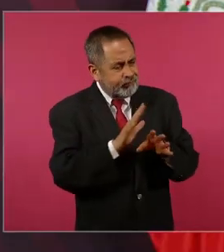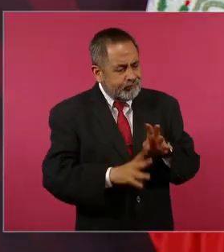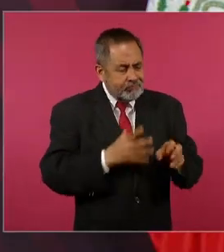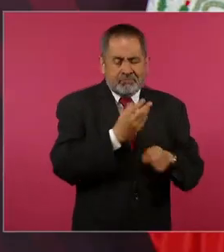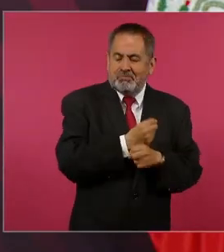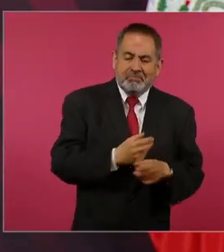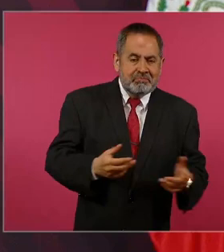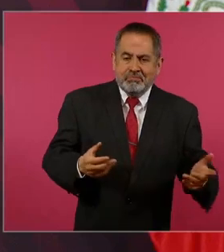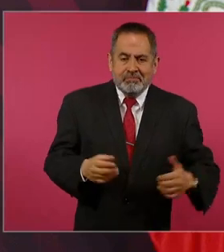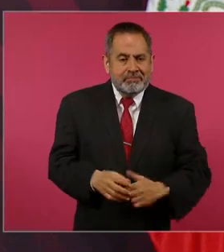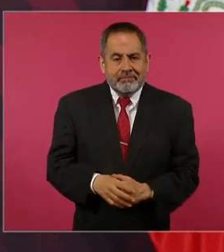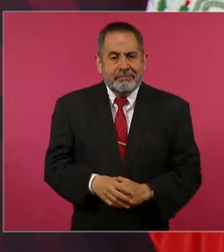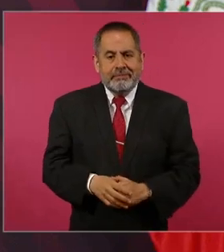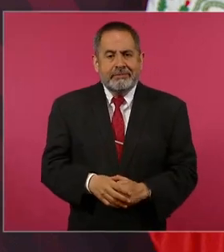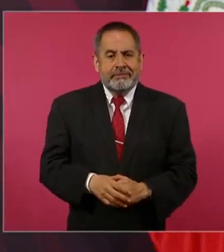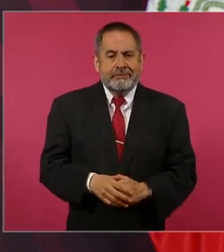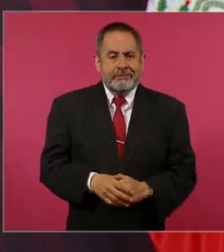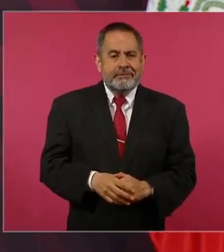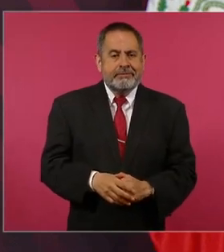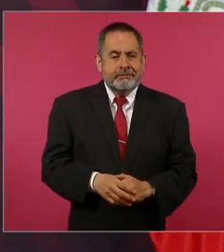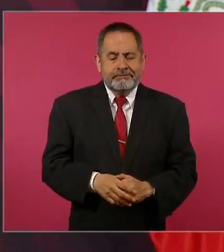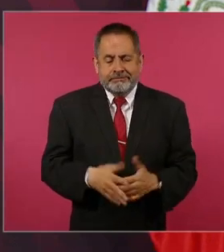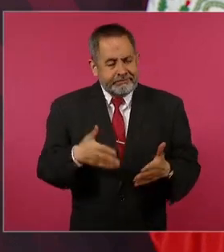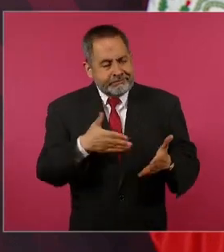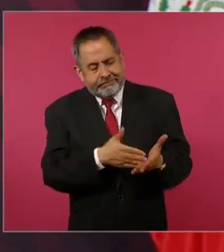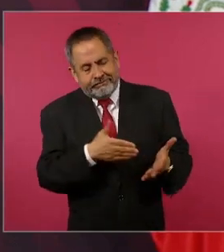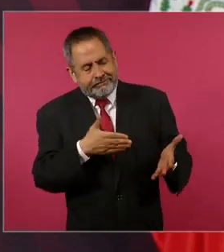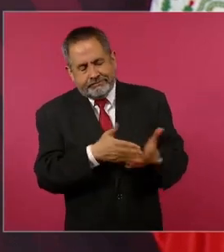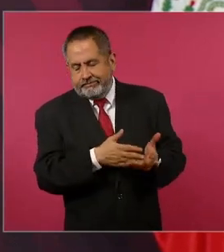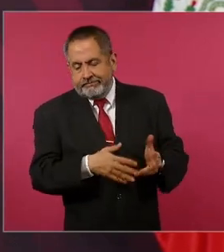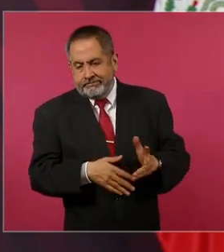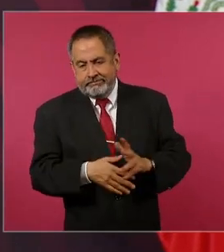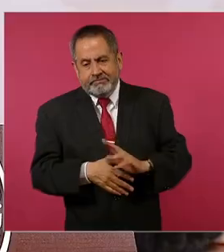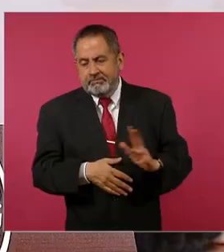Judicial y la verdad